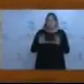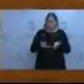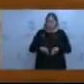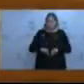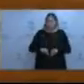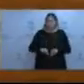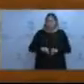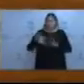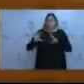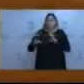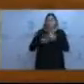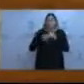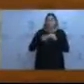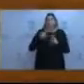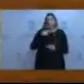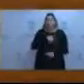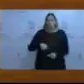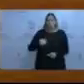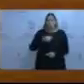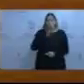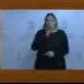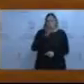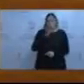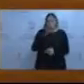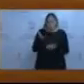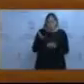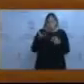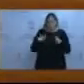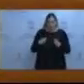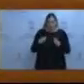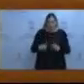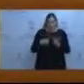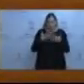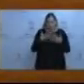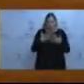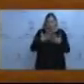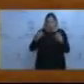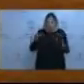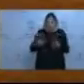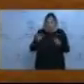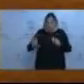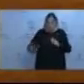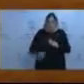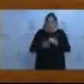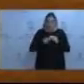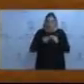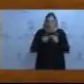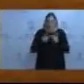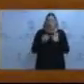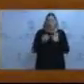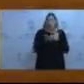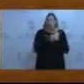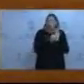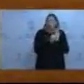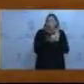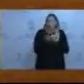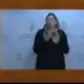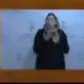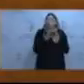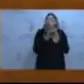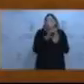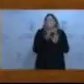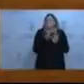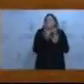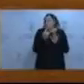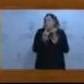admitir la enmienda de Podemos porque precisamente mejora el texto en cuanto a que no vamos a